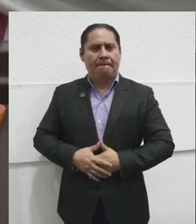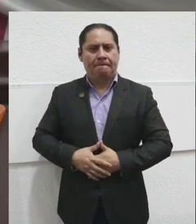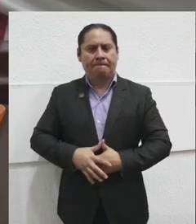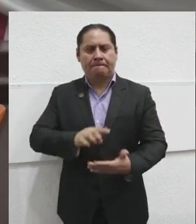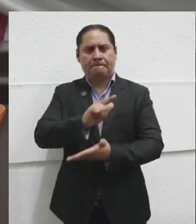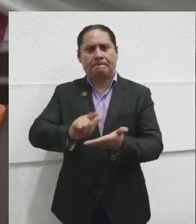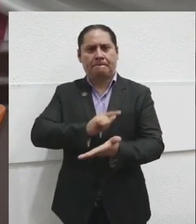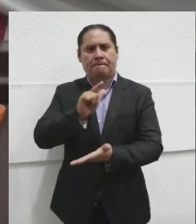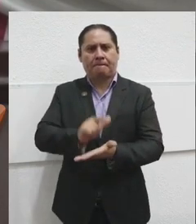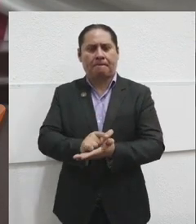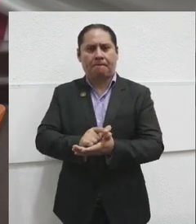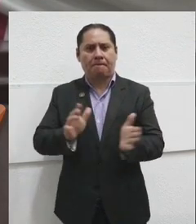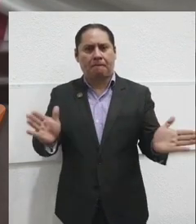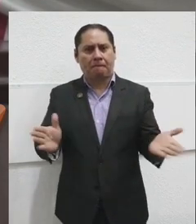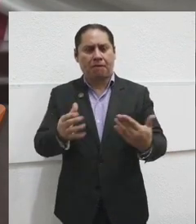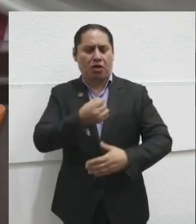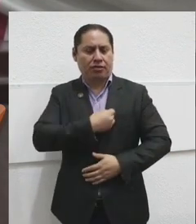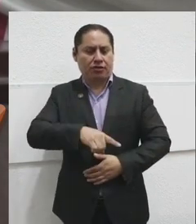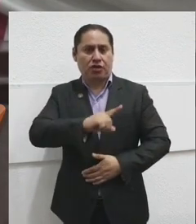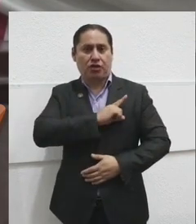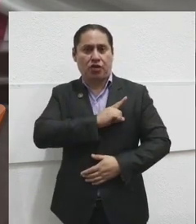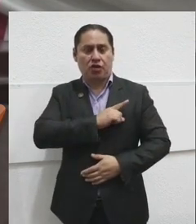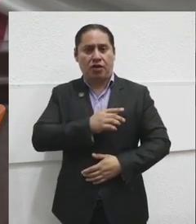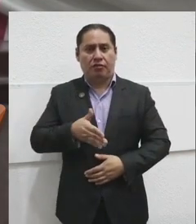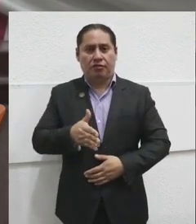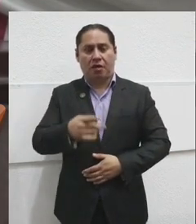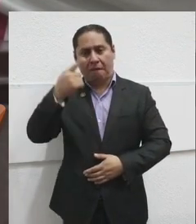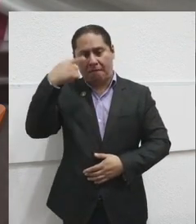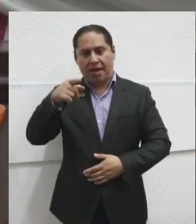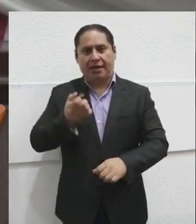reforman diversas disposiciones